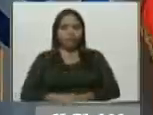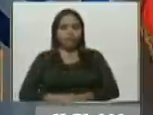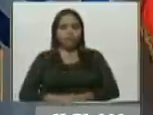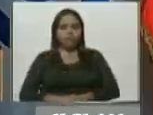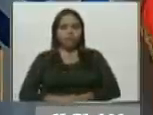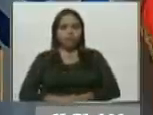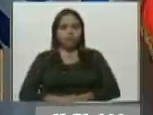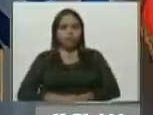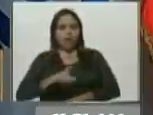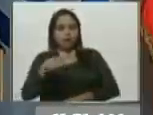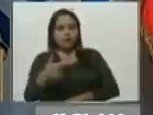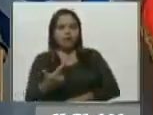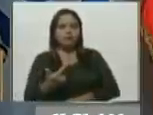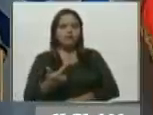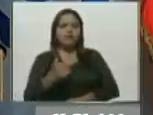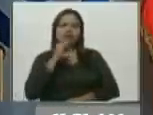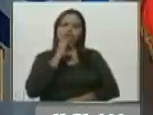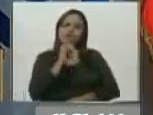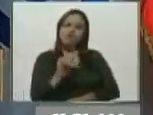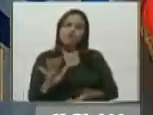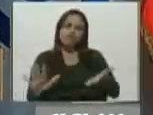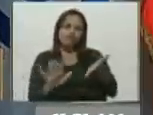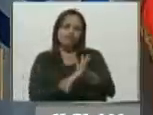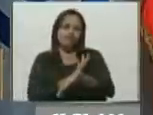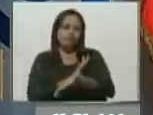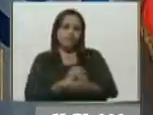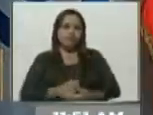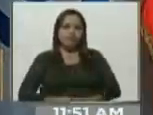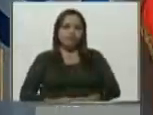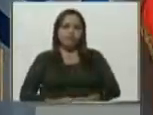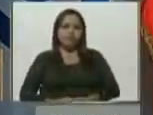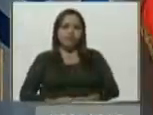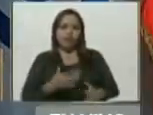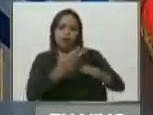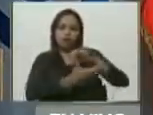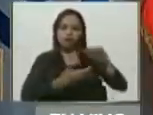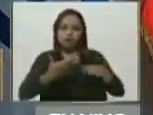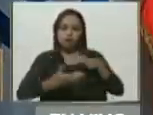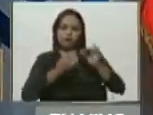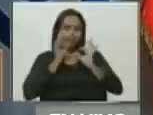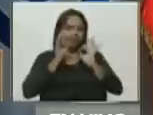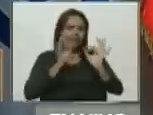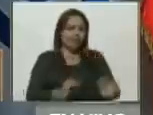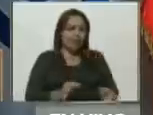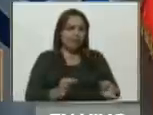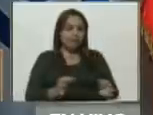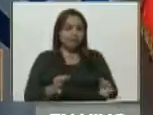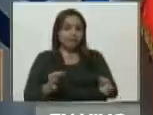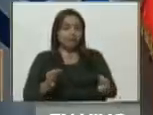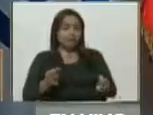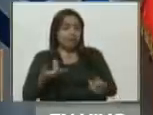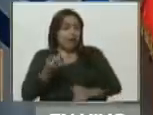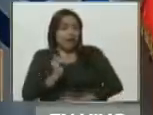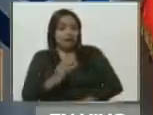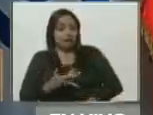pronunciamientos en torno a un caso realmente escalofriante,